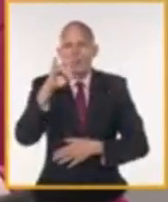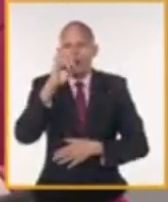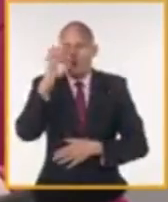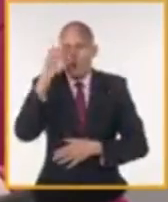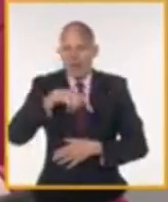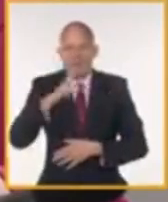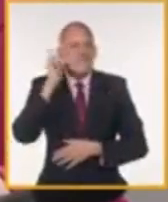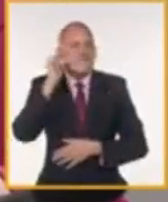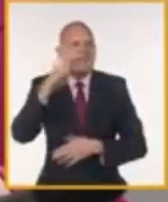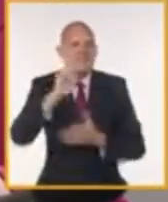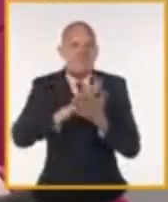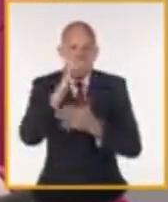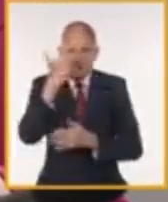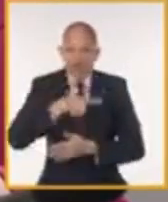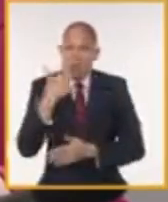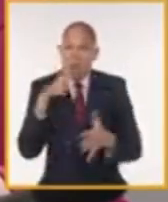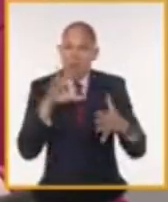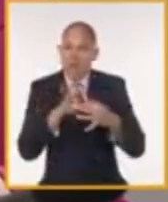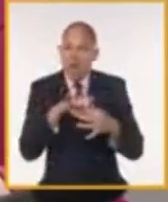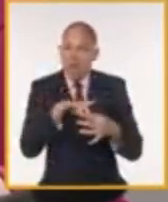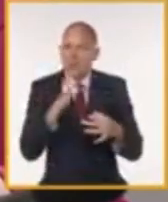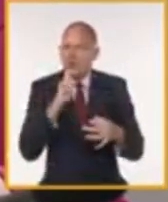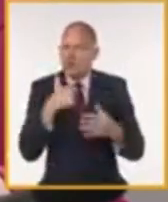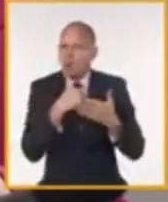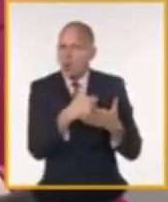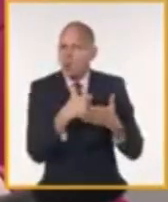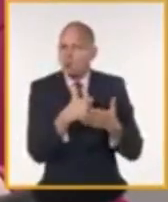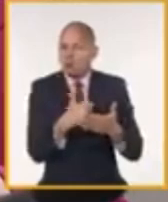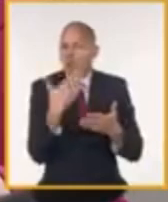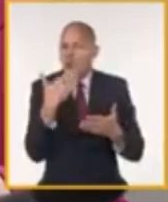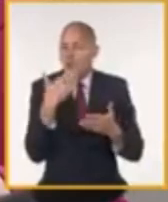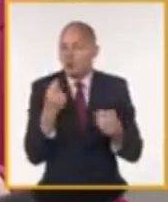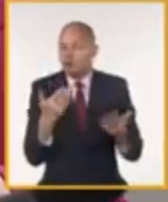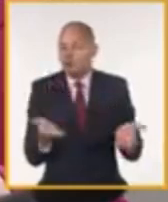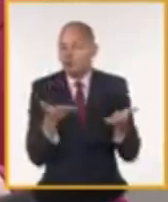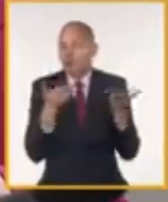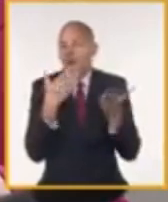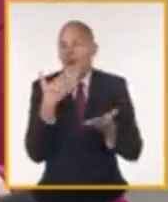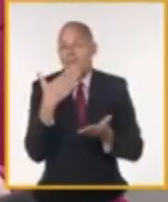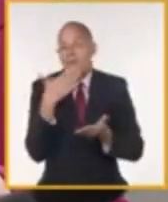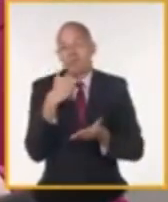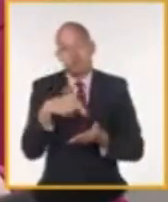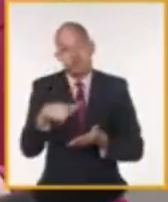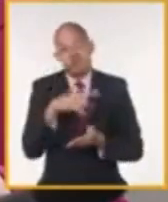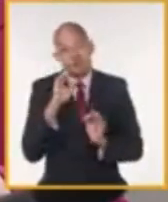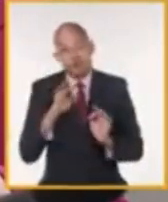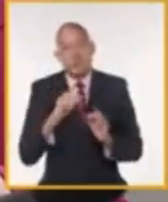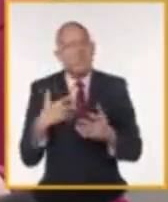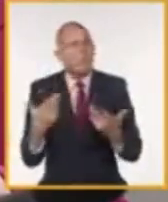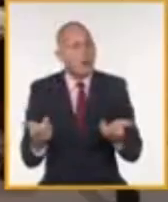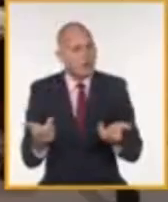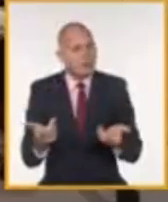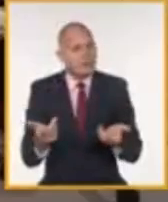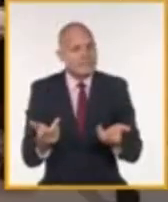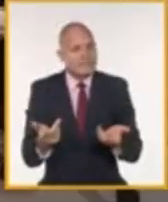el encadenamiento para lograr un producto tan demandado que tiene muchos